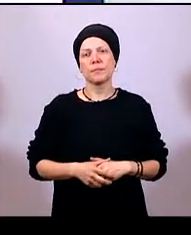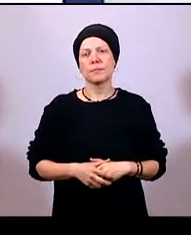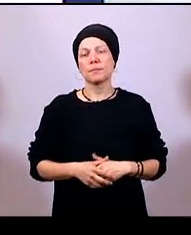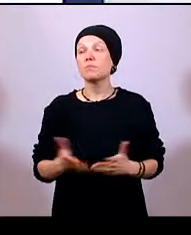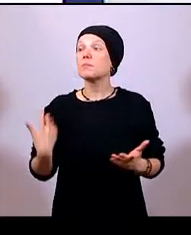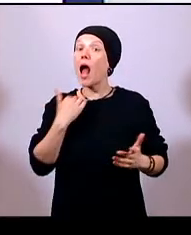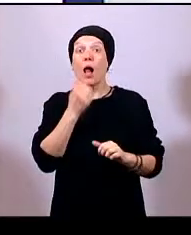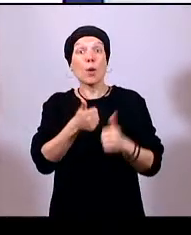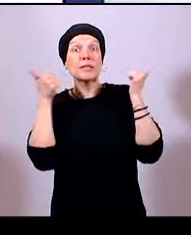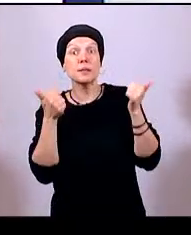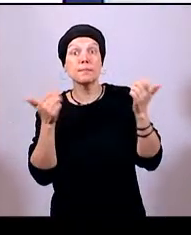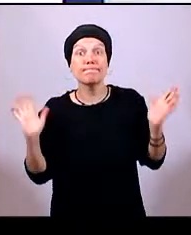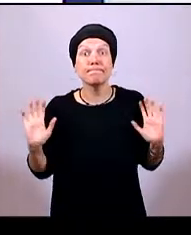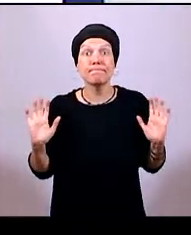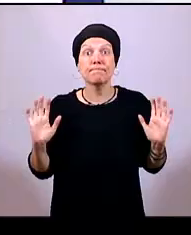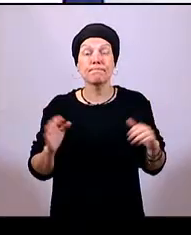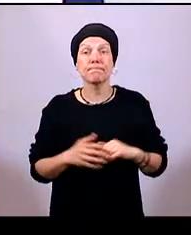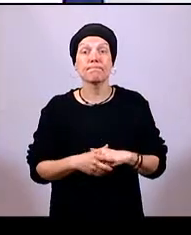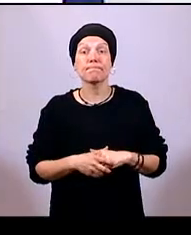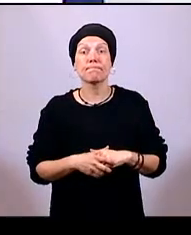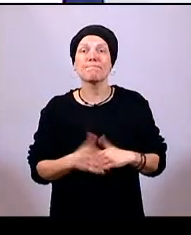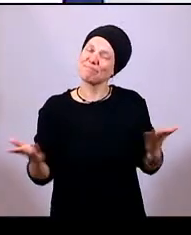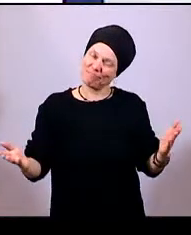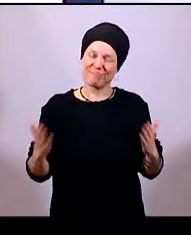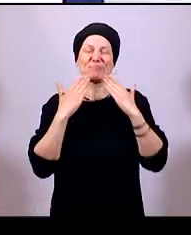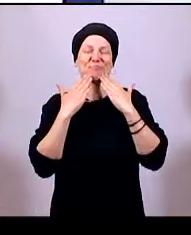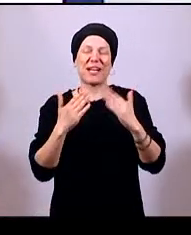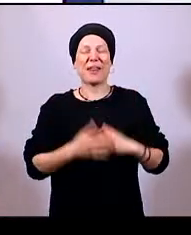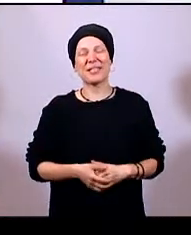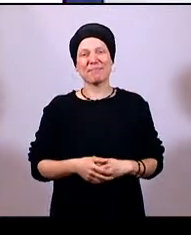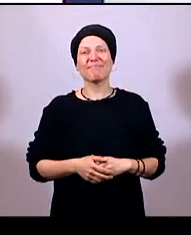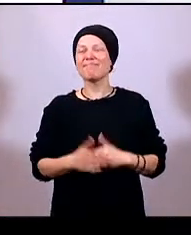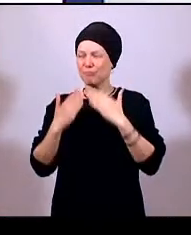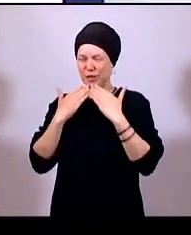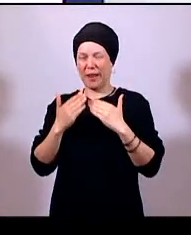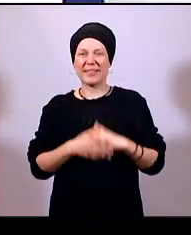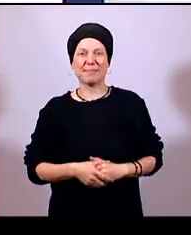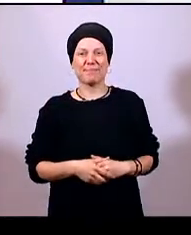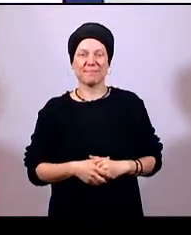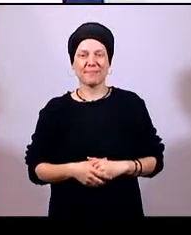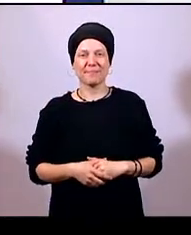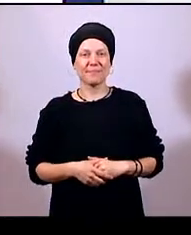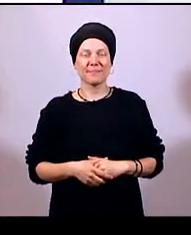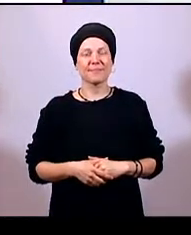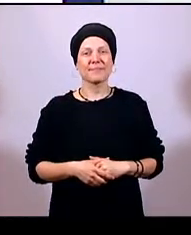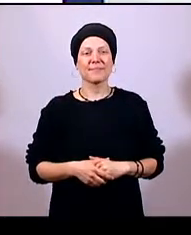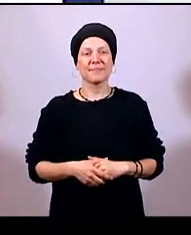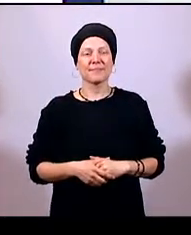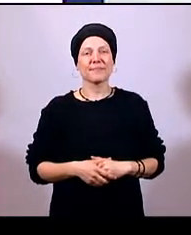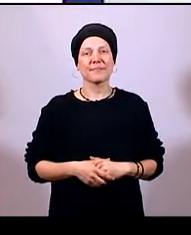¿Alguna pregunta más? Pues muchas gracias. Muchas gracias.